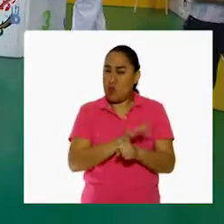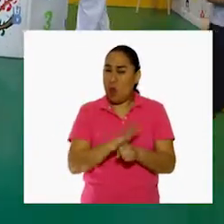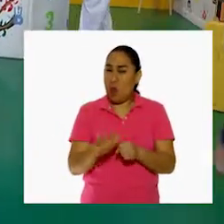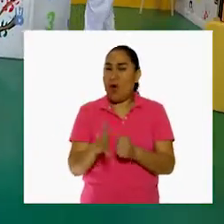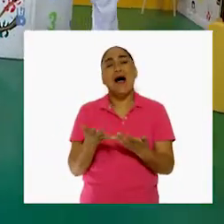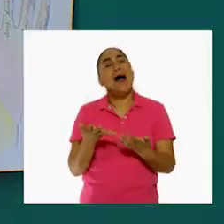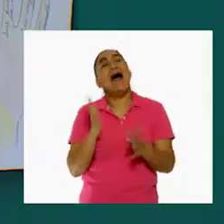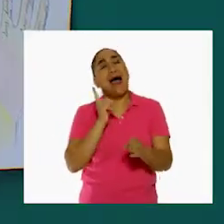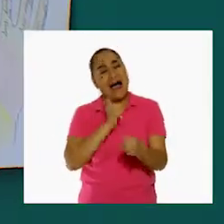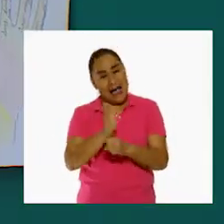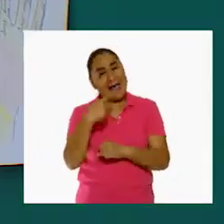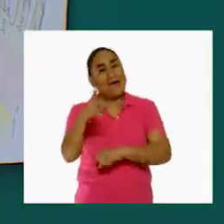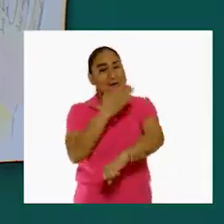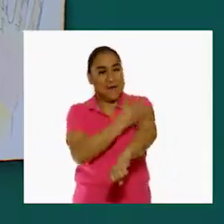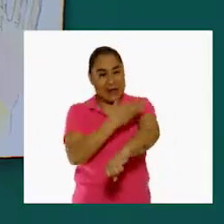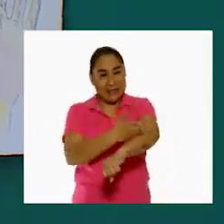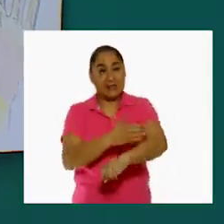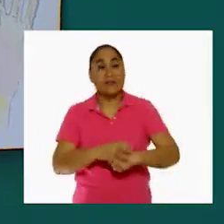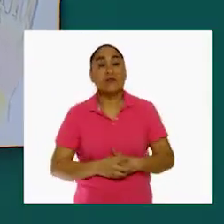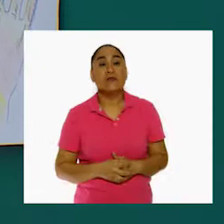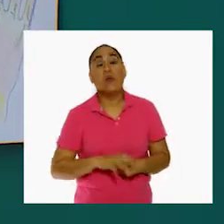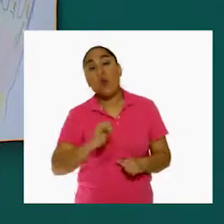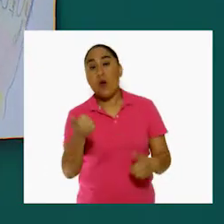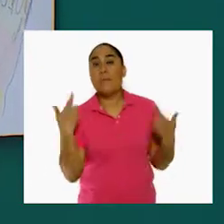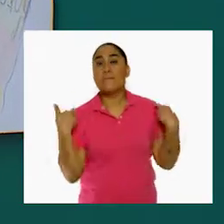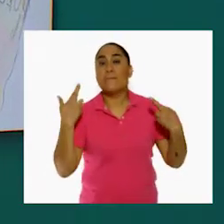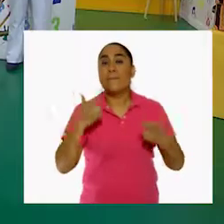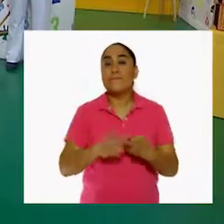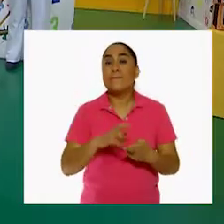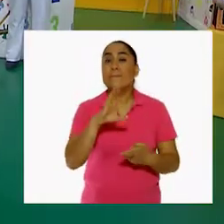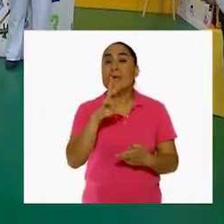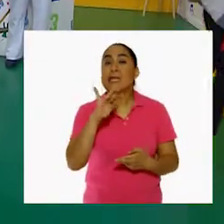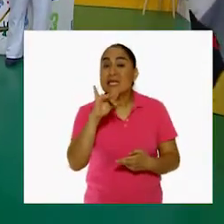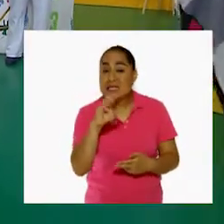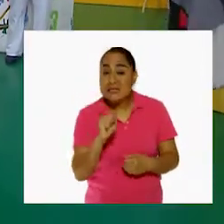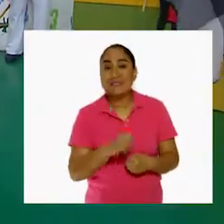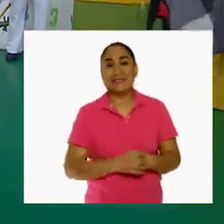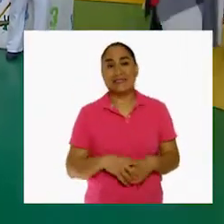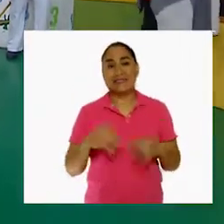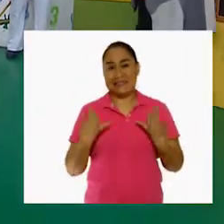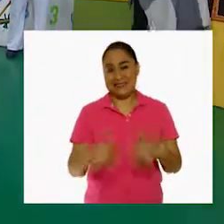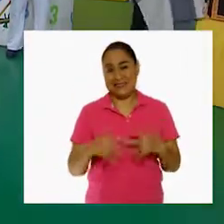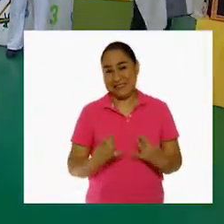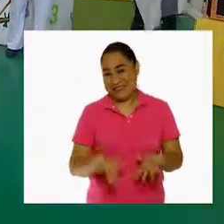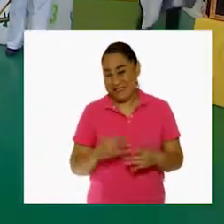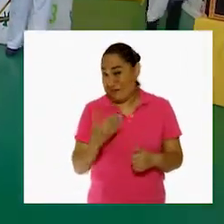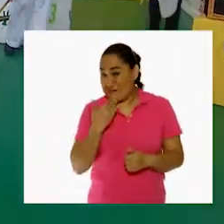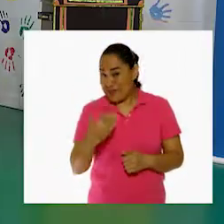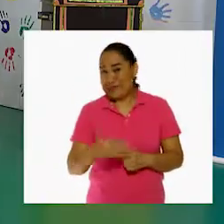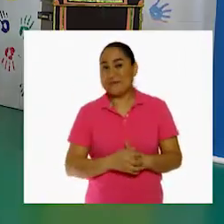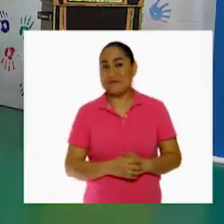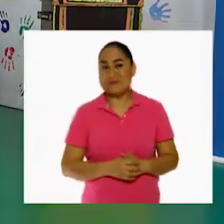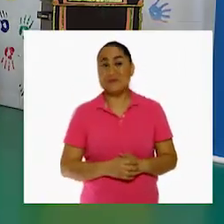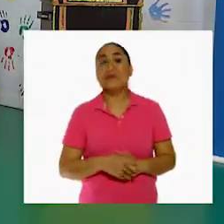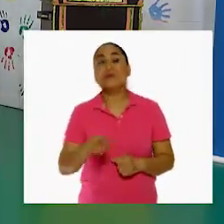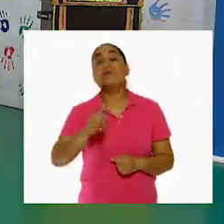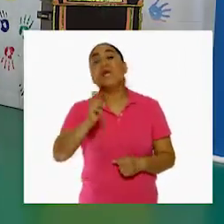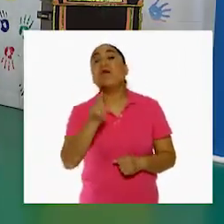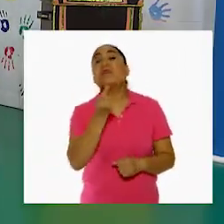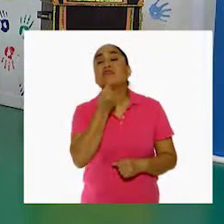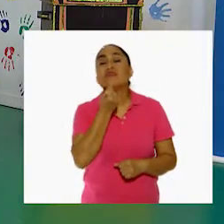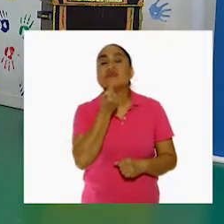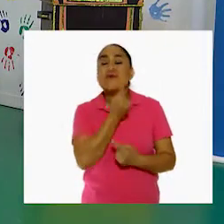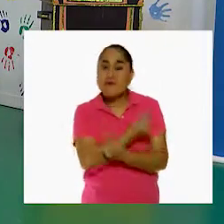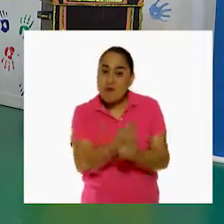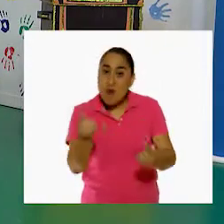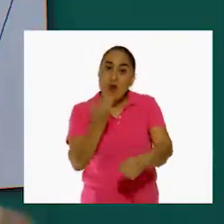posible. ¡Excelente! Y la maestra Cris, por supuesto. La maestra Cris, hola, Cris. ¡Oh, wow! ¡Wow! Son de niños, ¿eh? Ah, son de